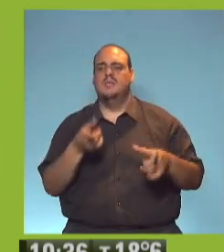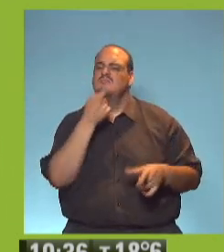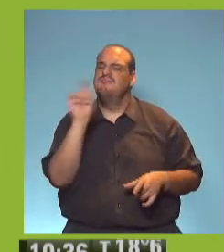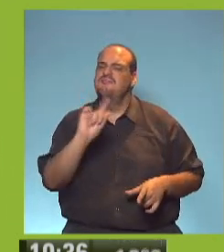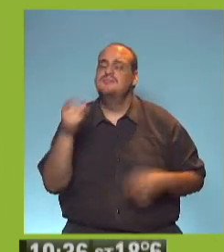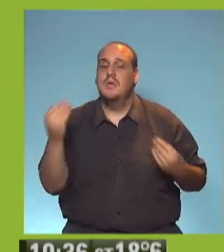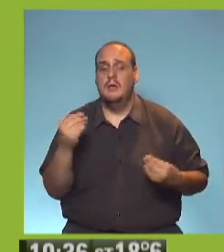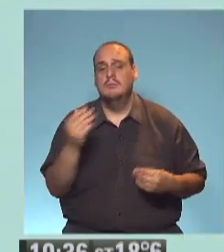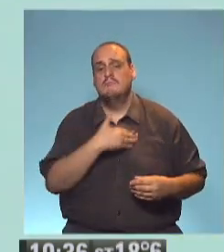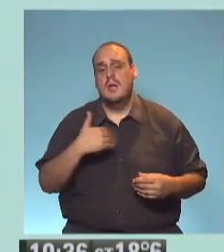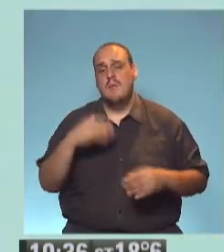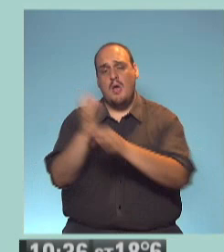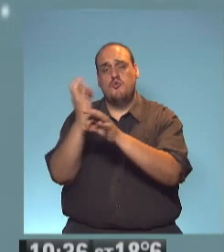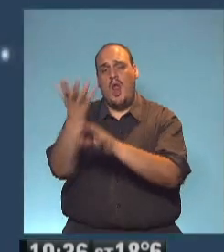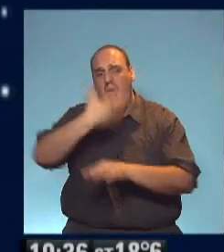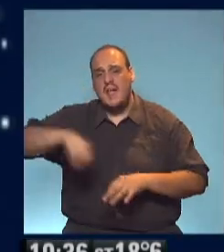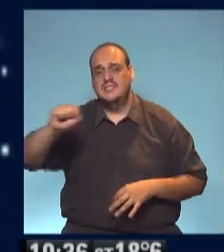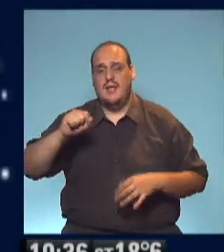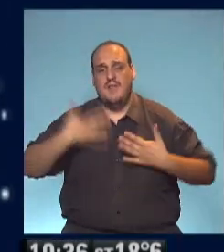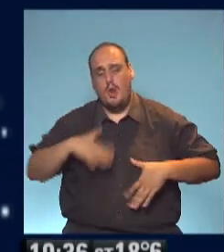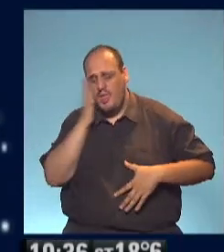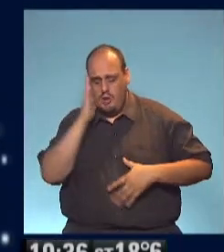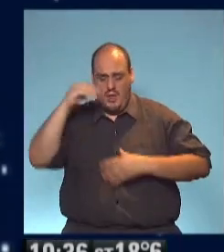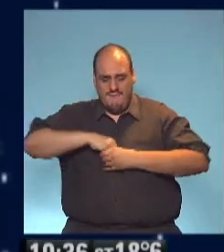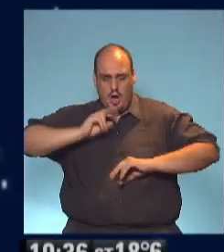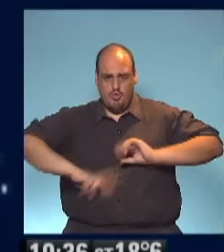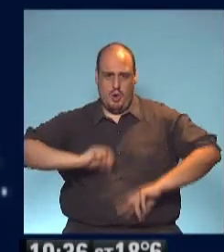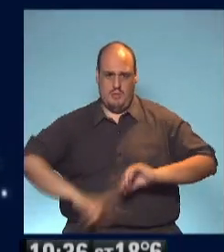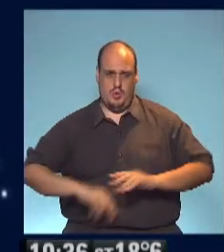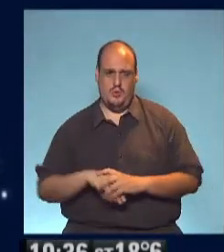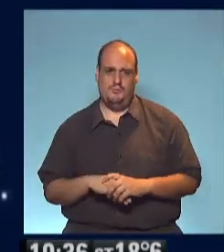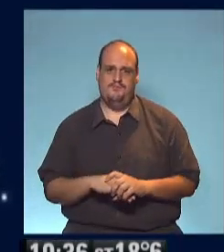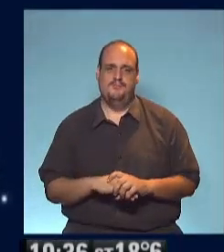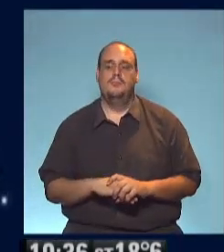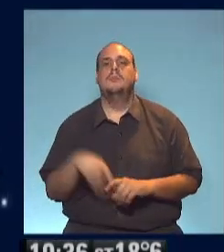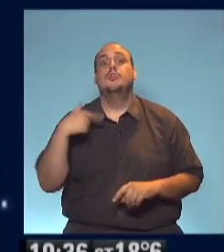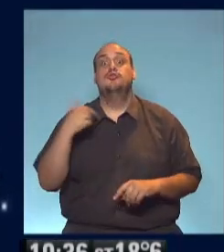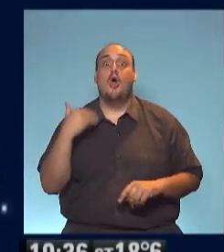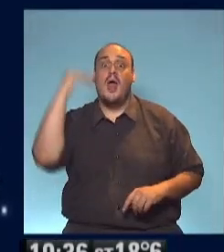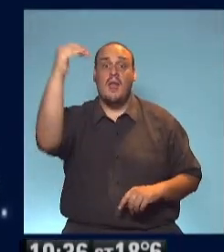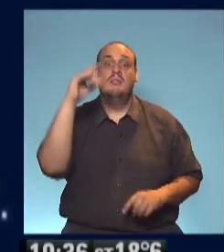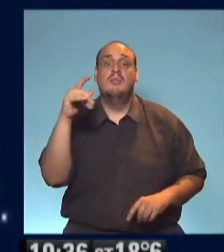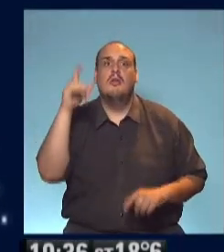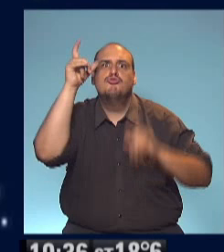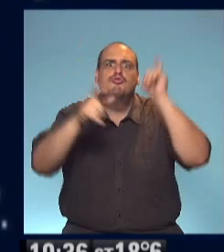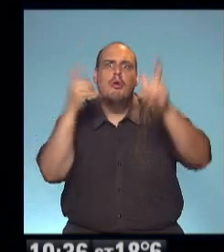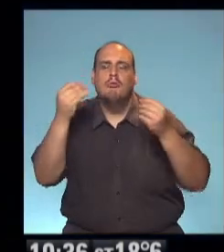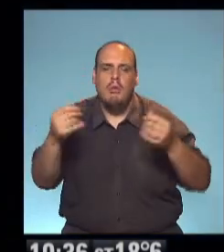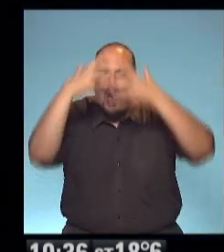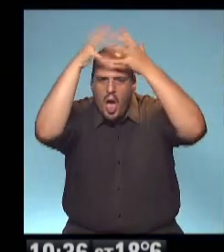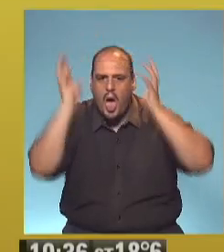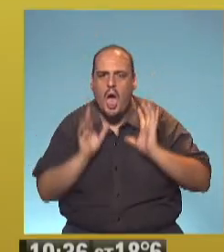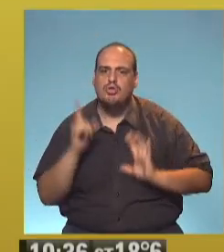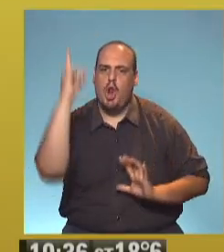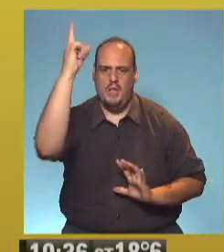es que mi mamá me lleve a la escuela con el pijama abajo del guardapolvo. Cuando sea grande, mi sueño es llegar a ser astronauta.